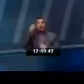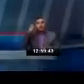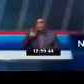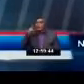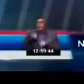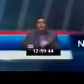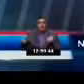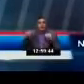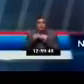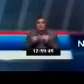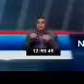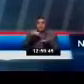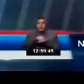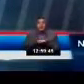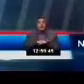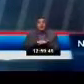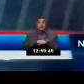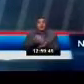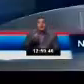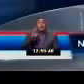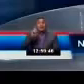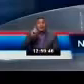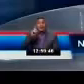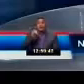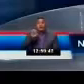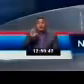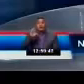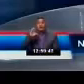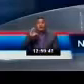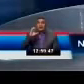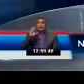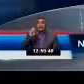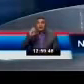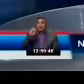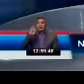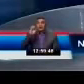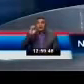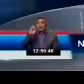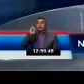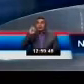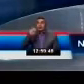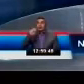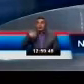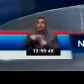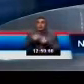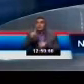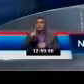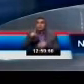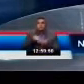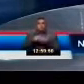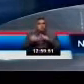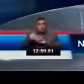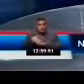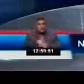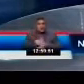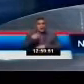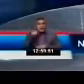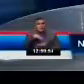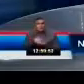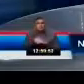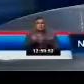gobierno renovar el estado de excepción. Cristian, cuéntanos por favor hasta cuándo perderán vigencia las medidas como el toque de queda, por ejemplo.